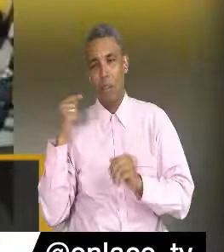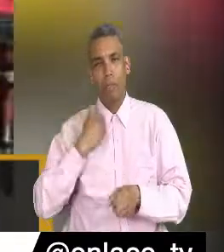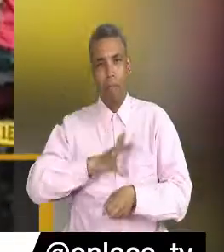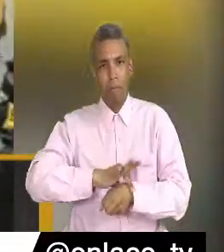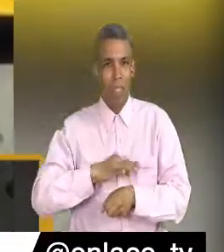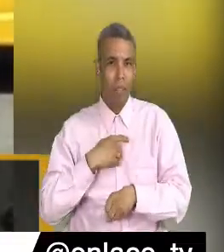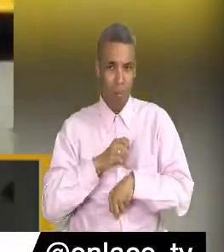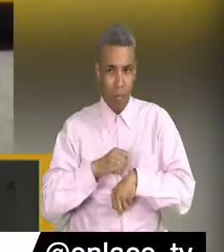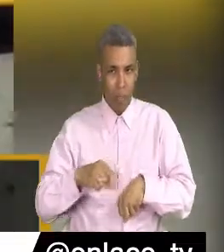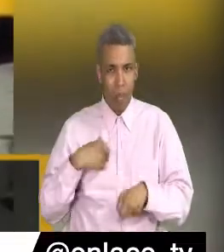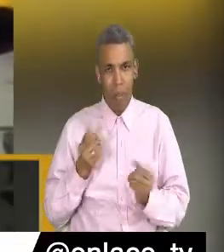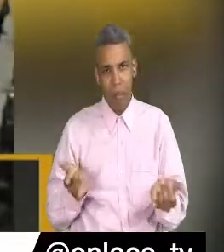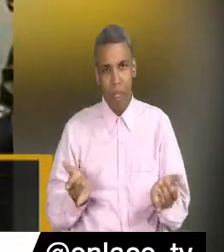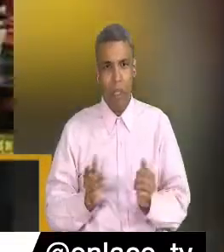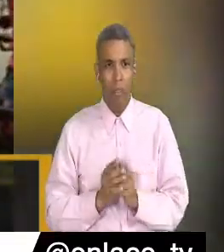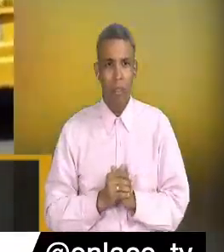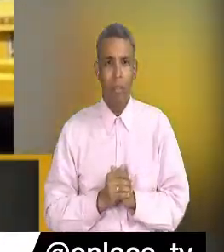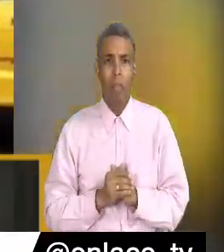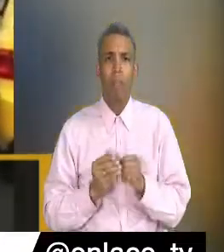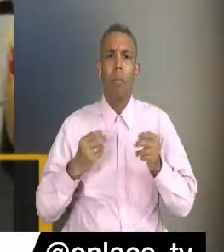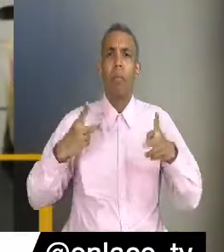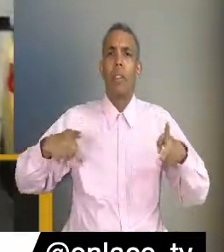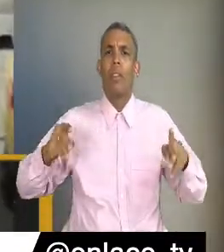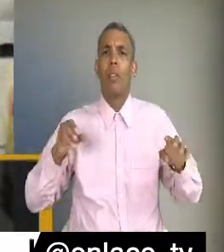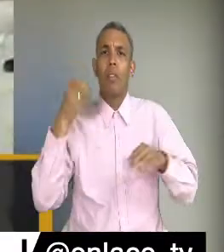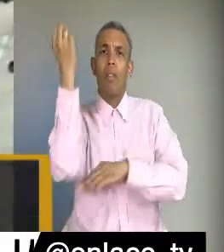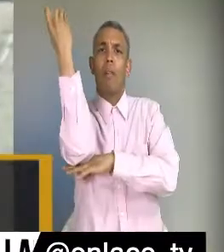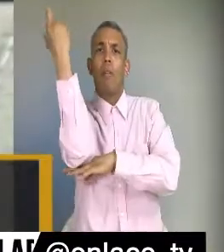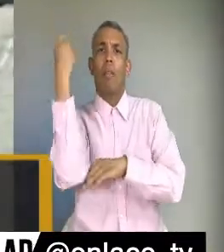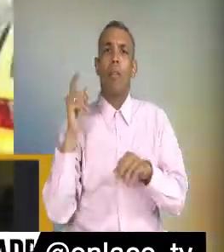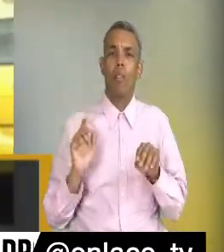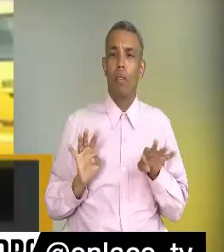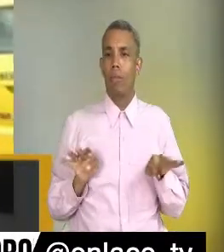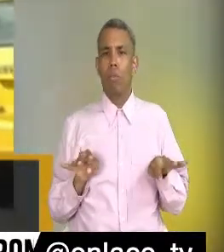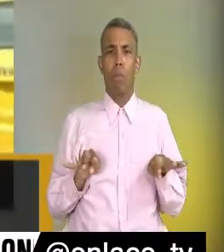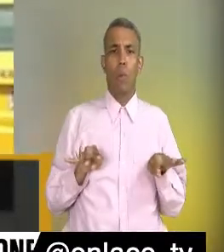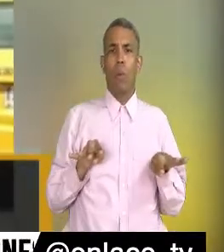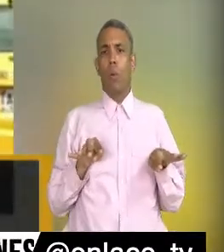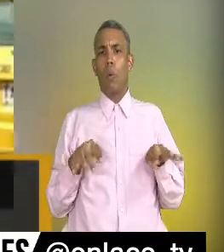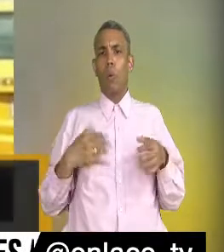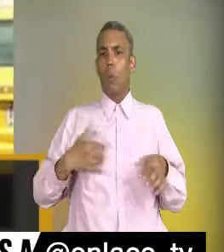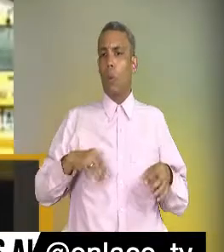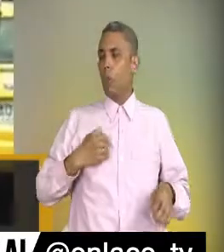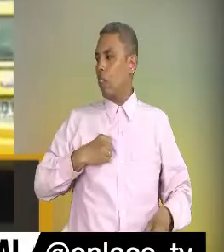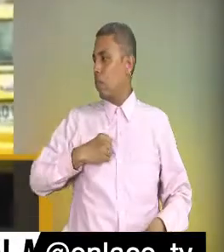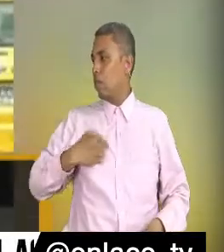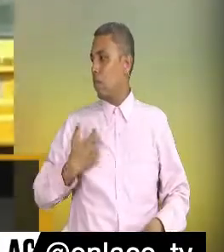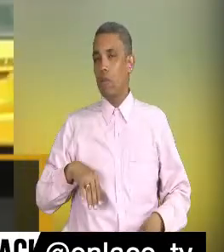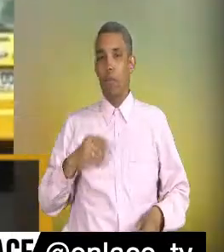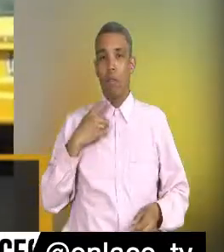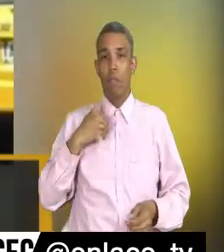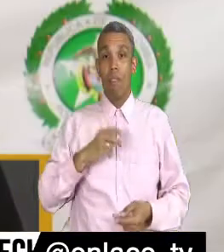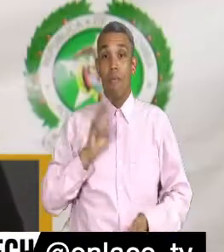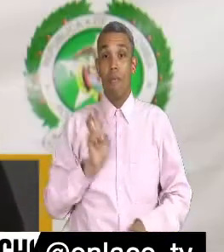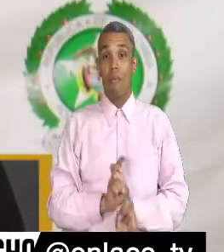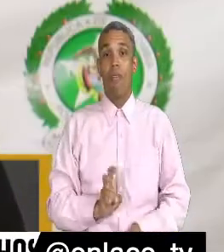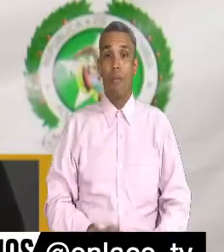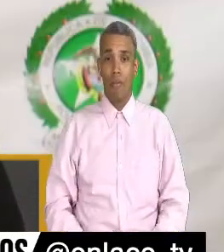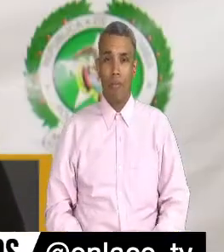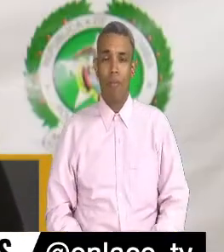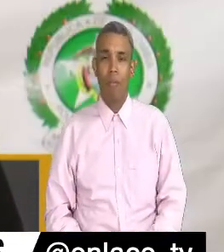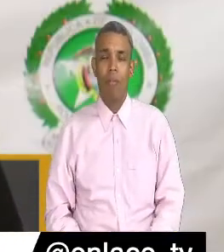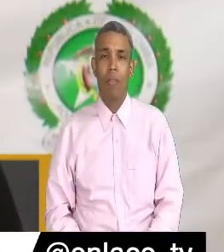esto pasa bajo la mirada de quienes esperaban el cambio de la luz del semáforo en una concurrida avenida de la ciudad. Pero pues lo que más nos ha llamado la